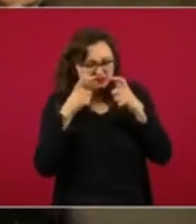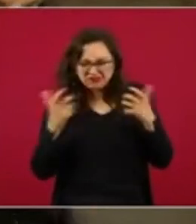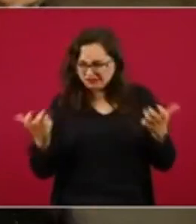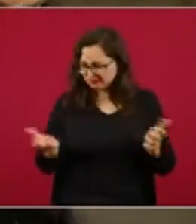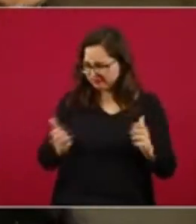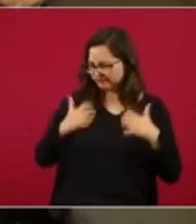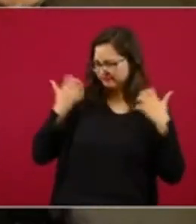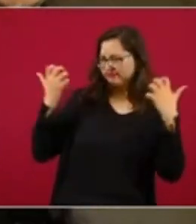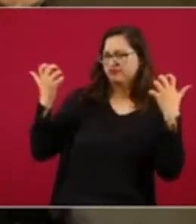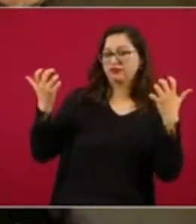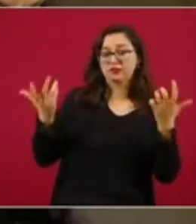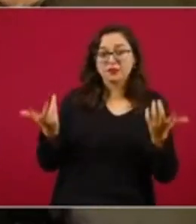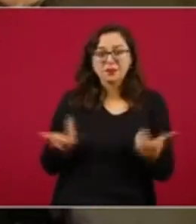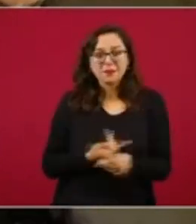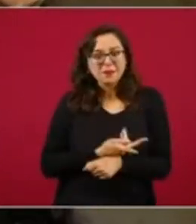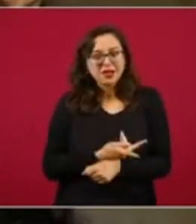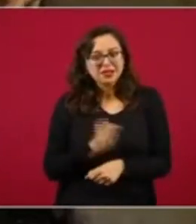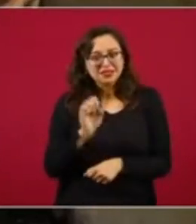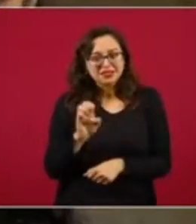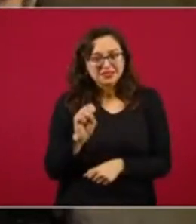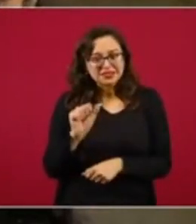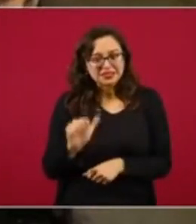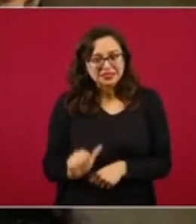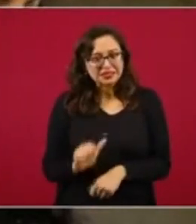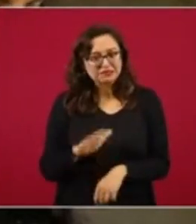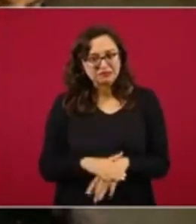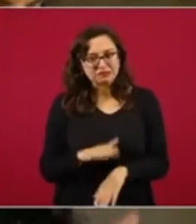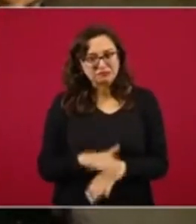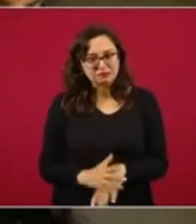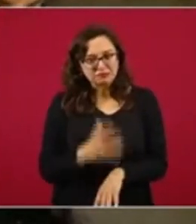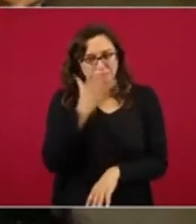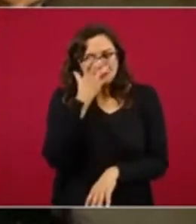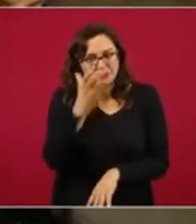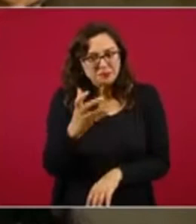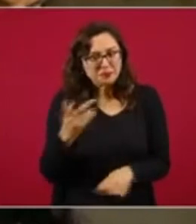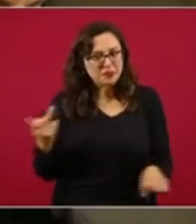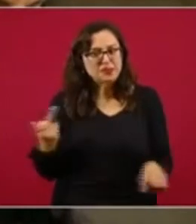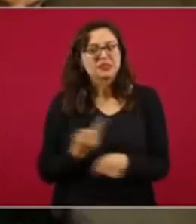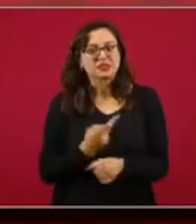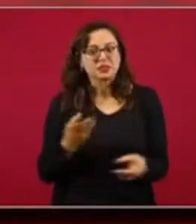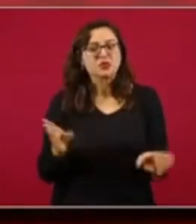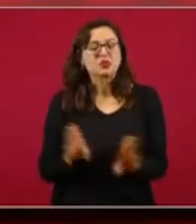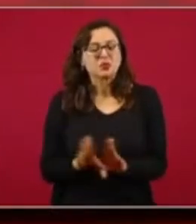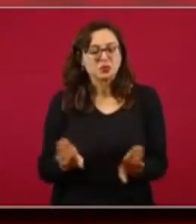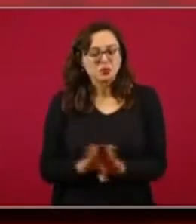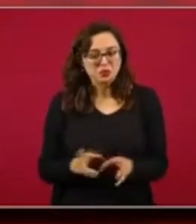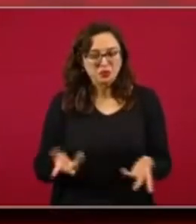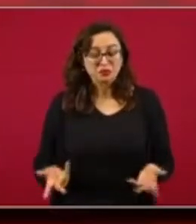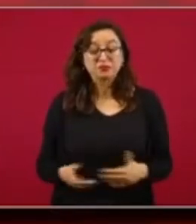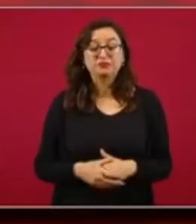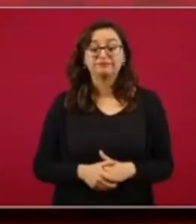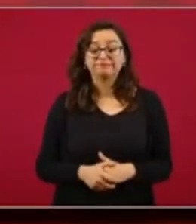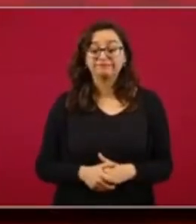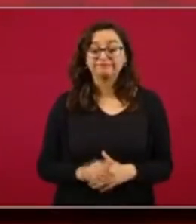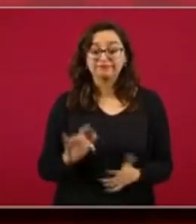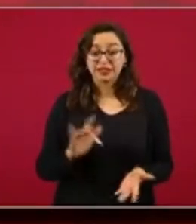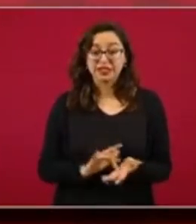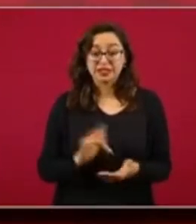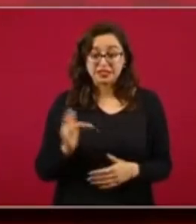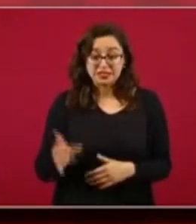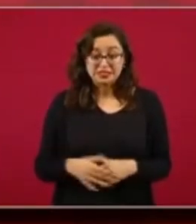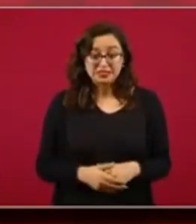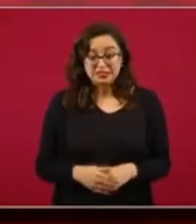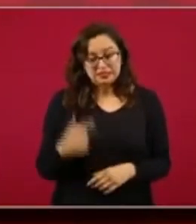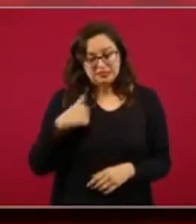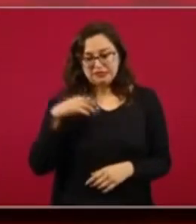¿Qué haría la Secretaría de Salud? ¿Un llamado más enérgico? ¿Qué va a pasar ahí, doctor? Sí, gracias, Gabriel, por preguntarlo. Y aunque nos quedan solo